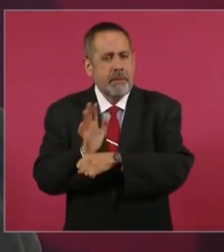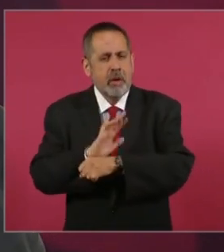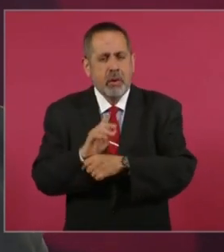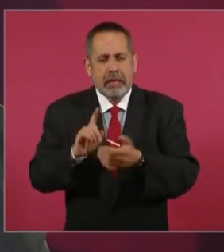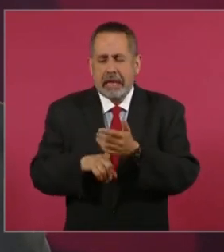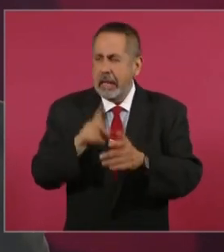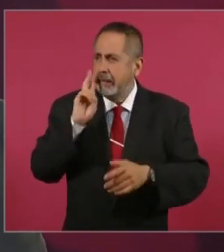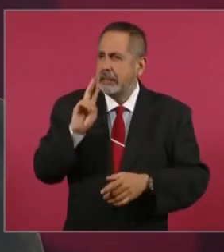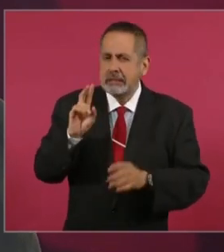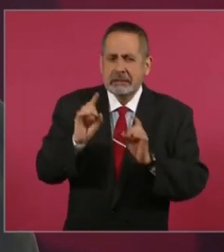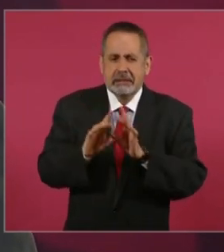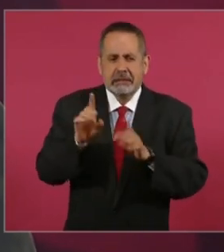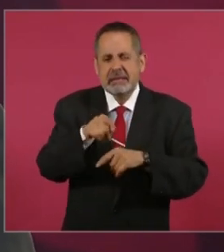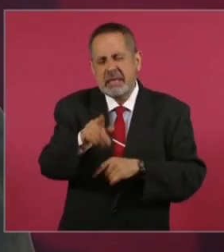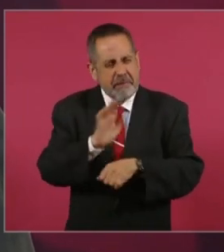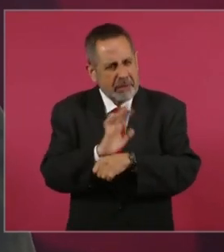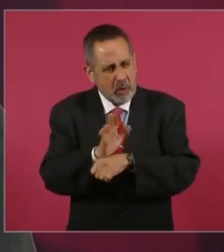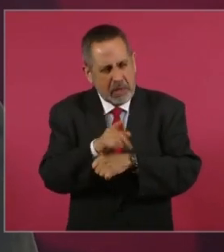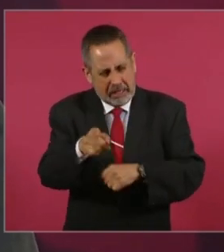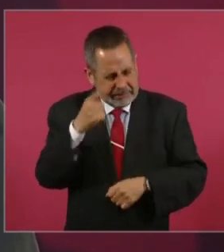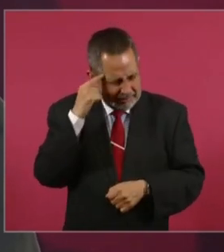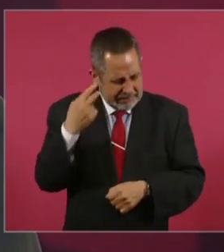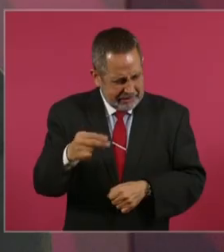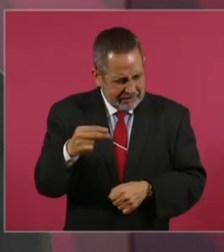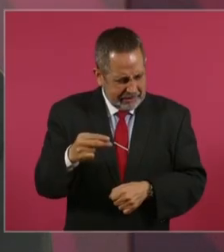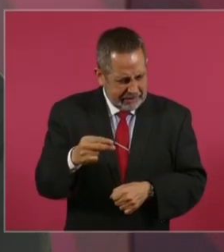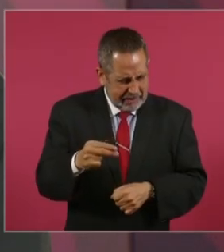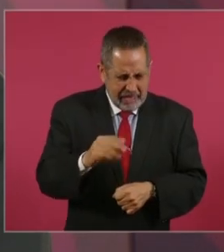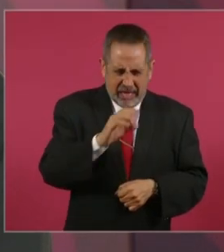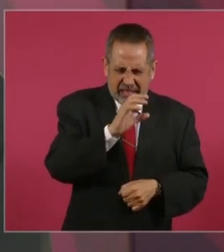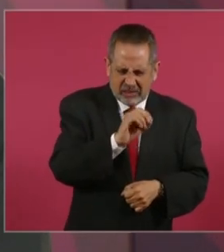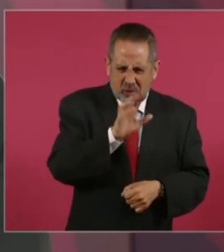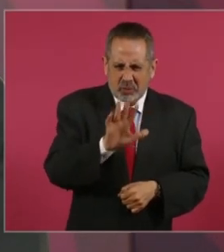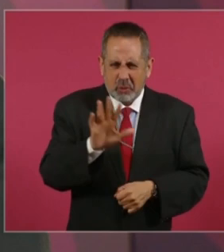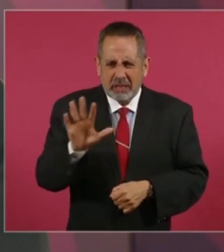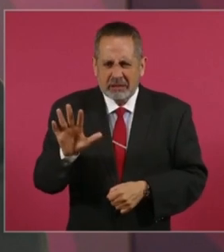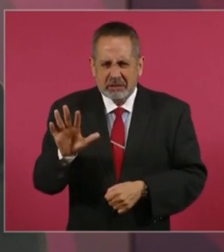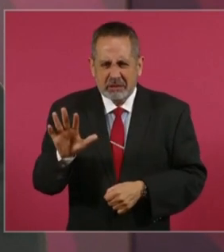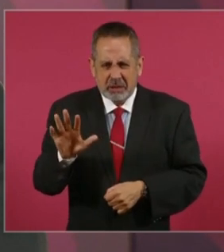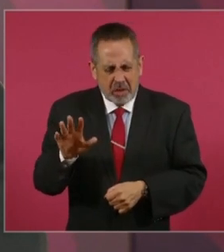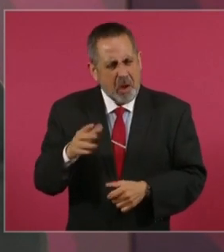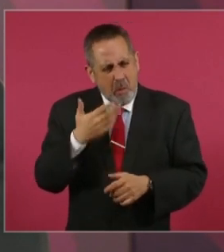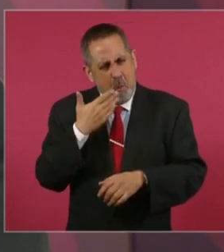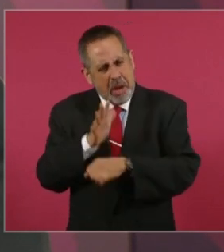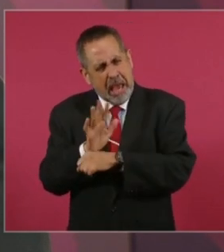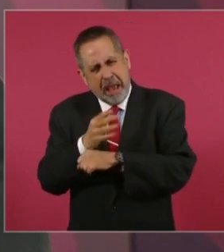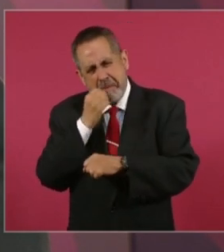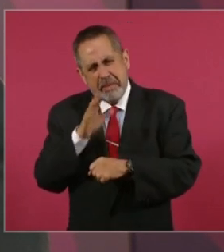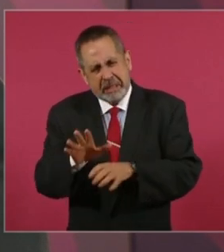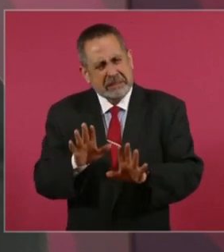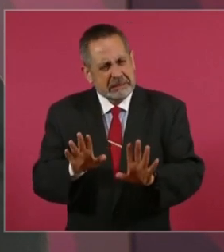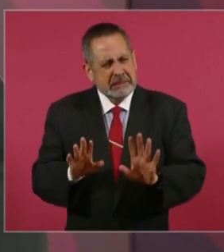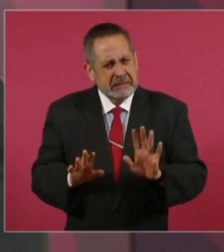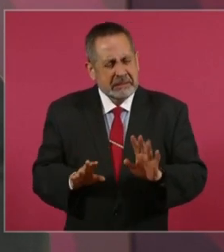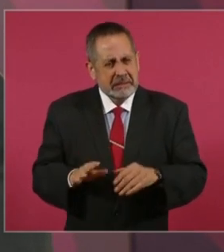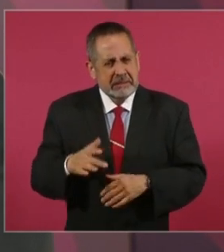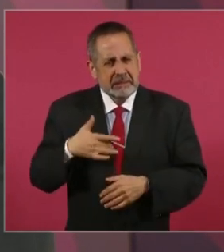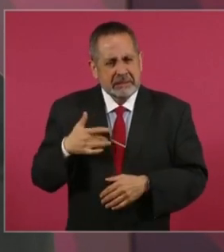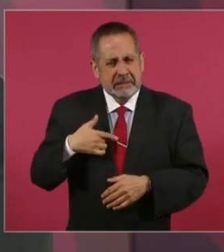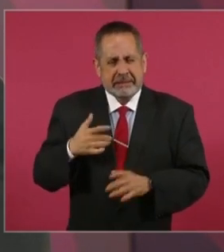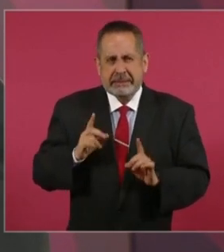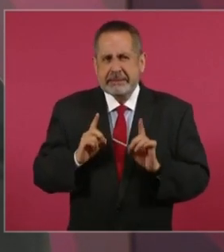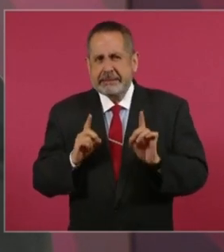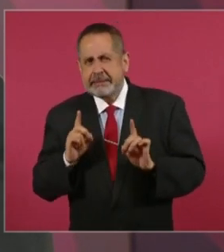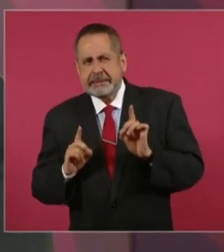a ver si hicieron una película que se llama Cero 55, que por cierto es buena, yo tenía